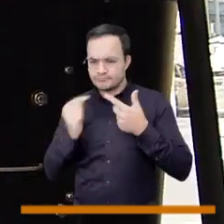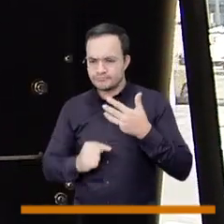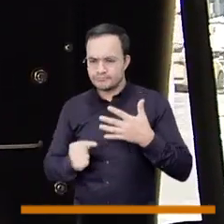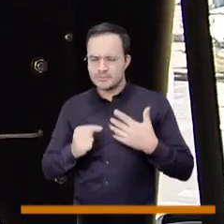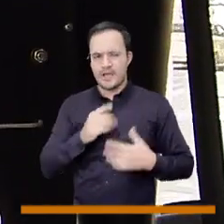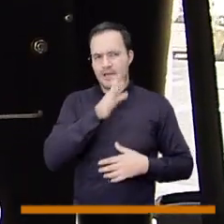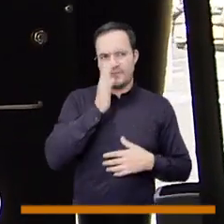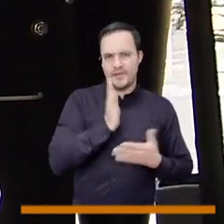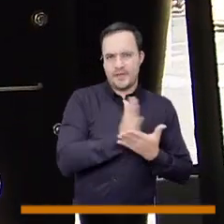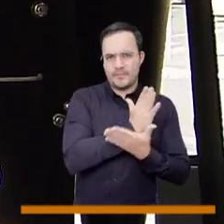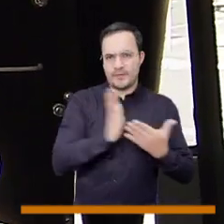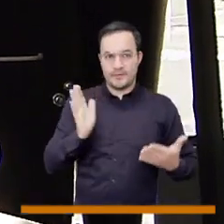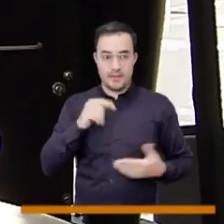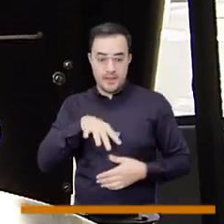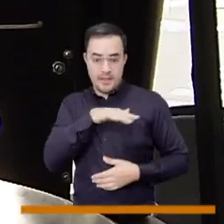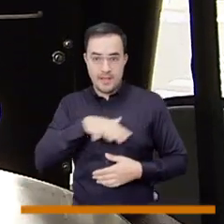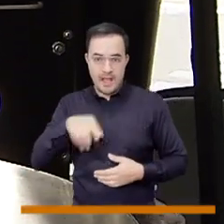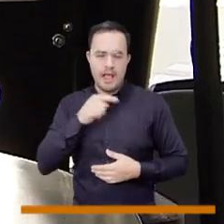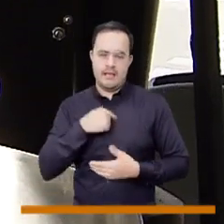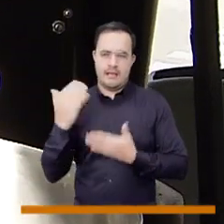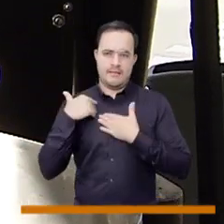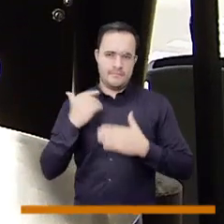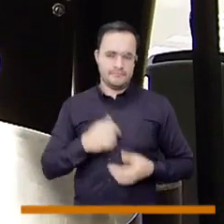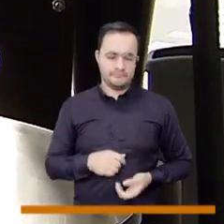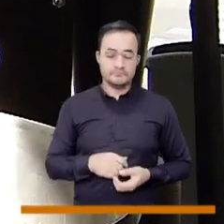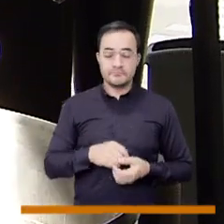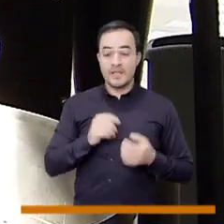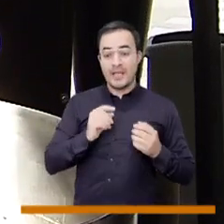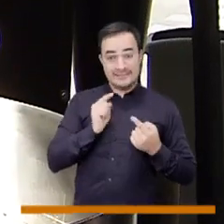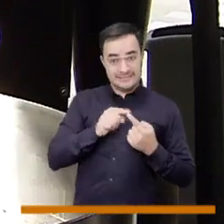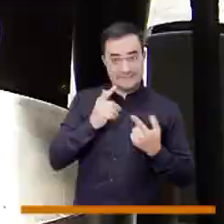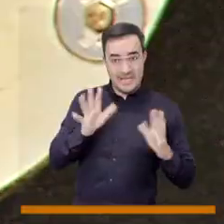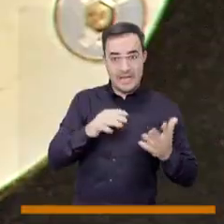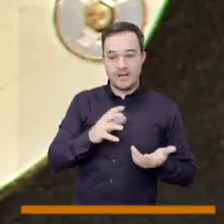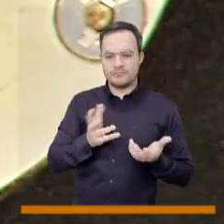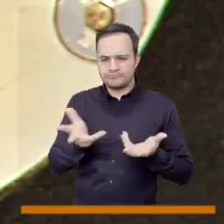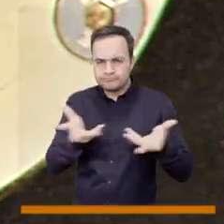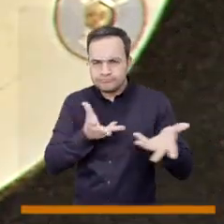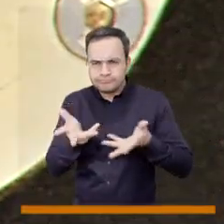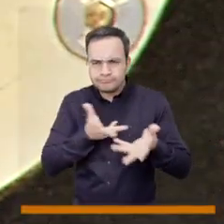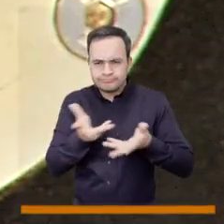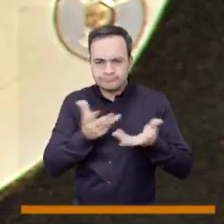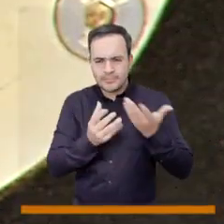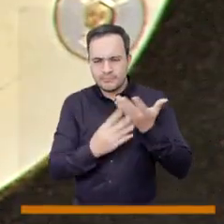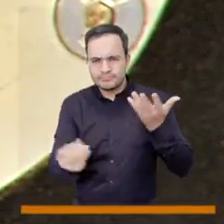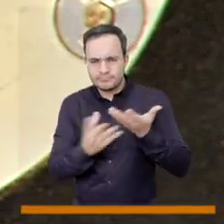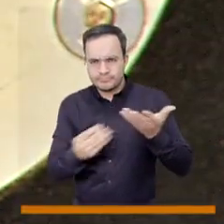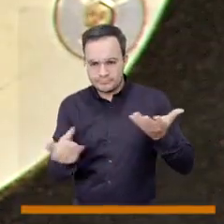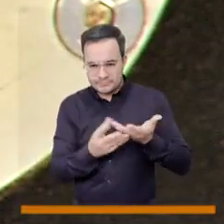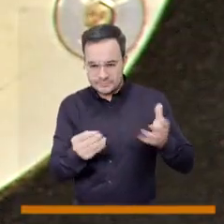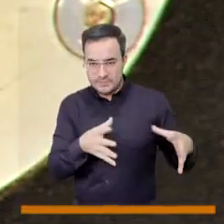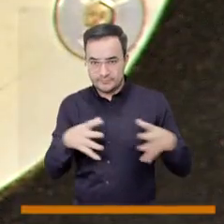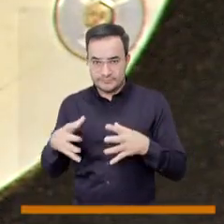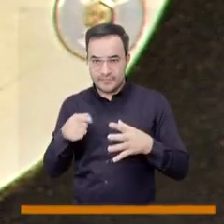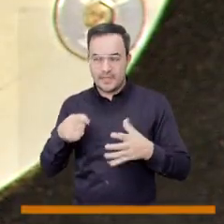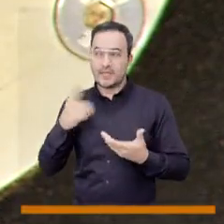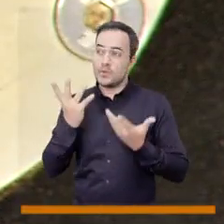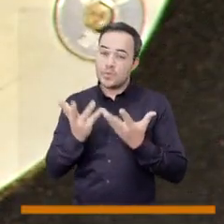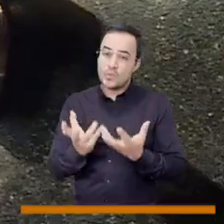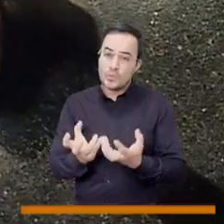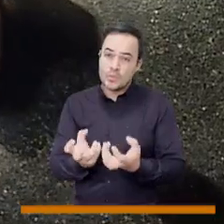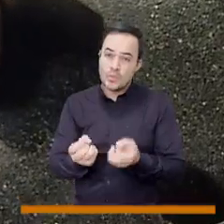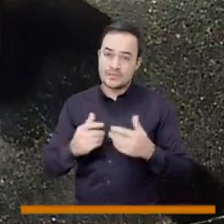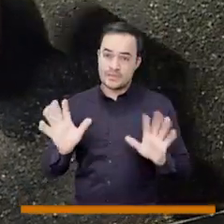de finca los hacemos nosotros. Trillamos esos cafés, luego pasamos estos cafés a ser tostados. Y el